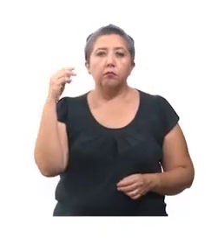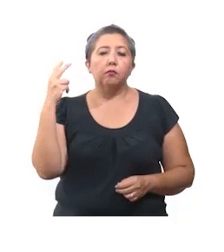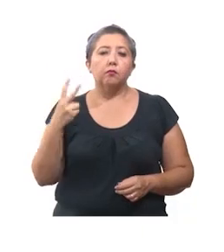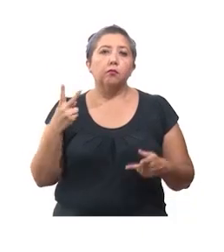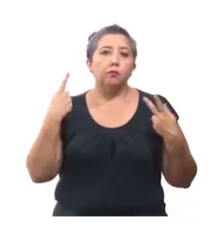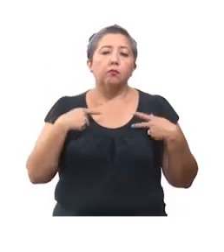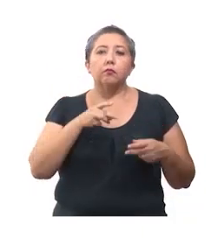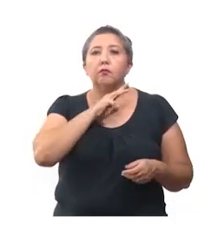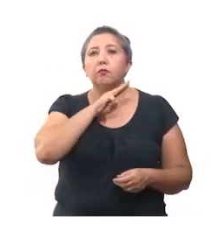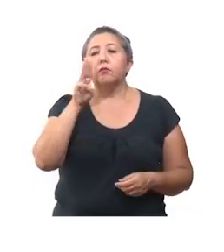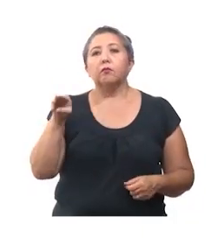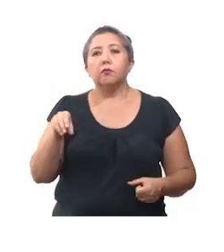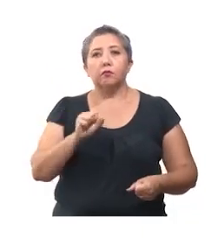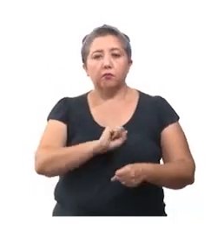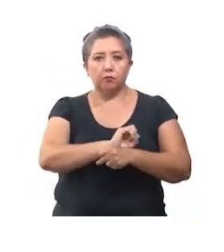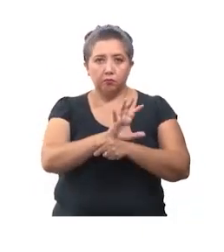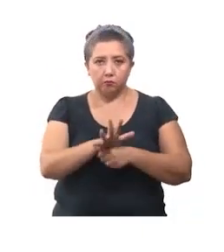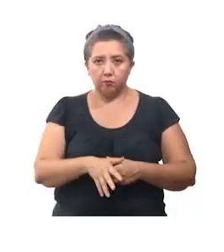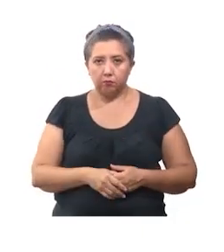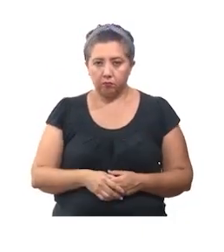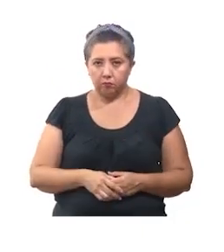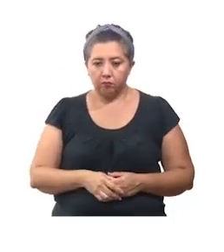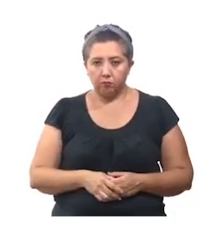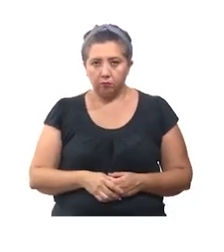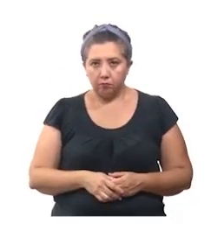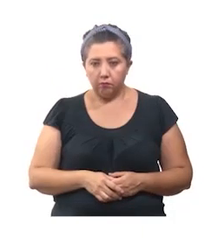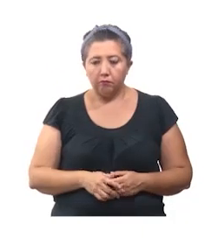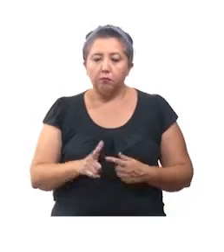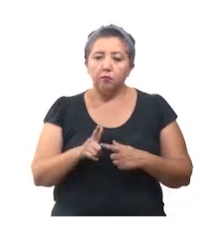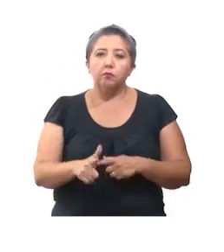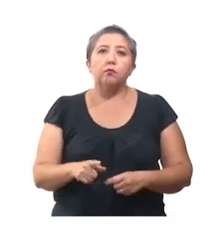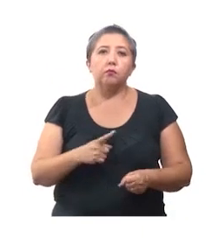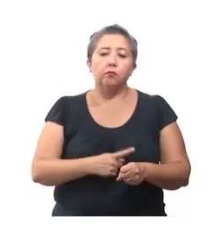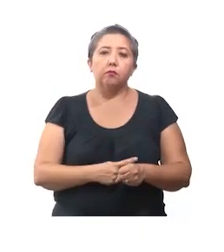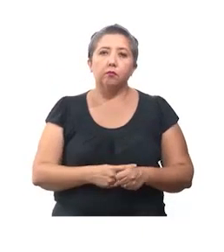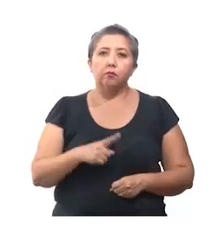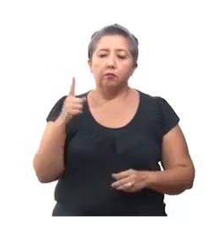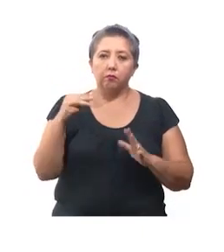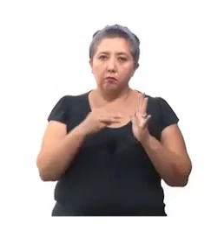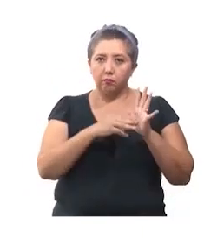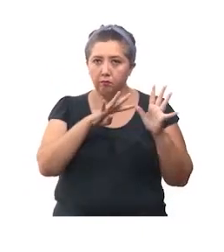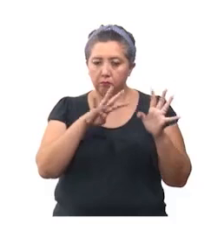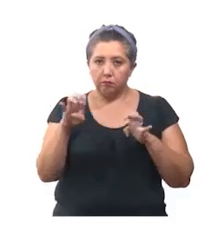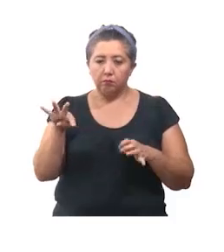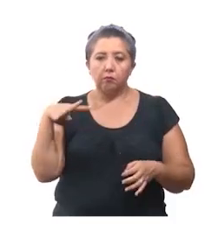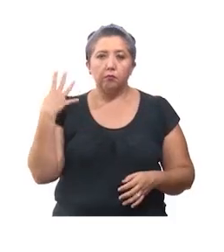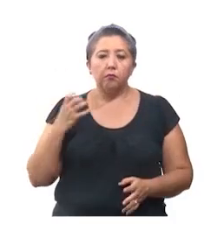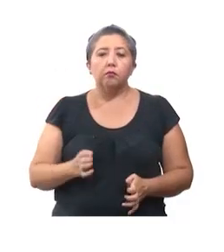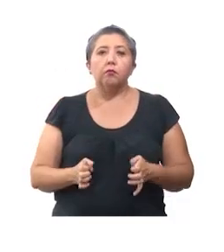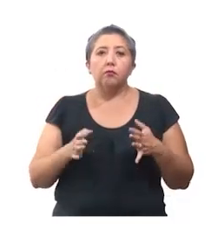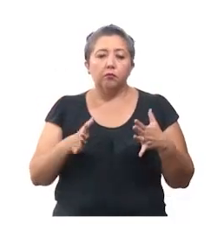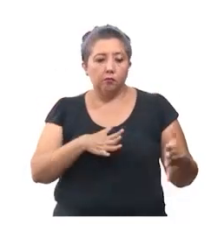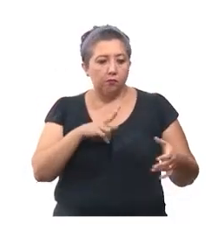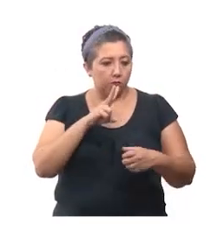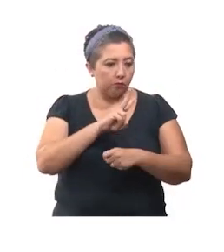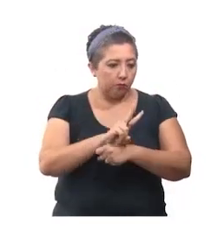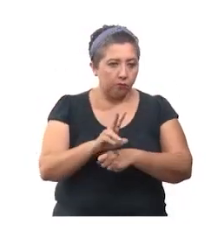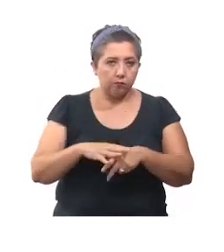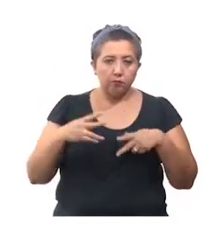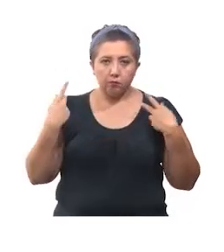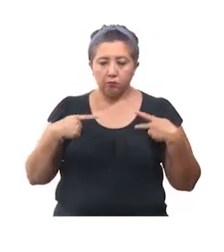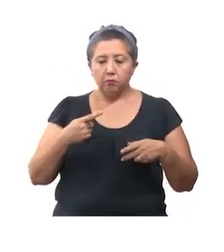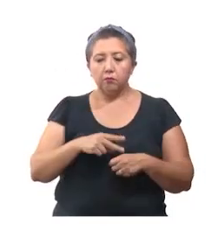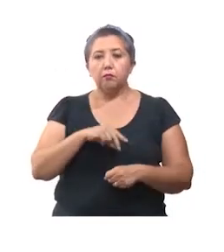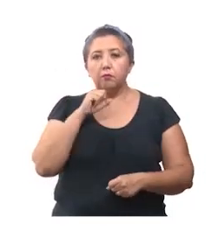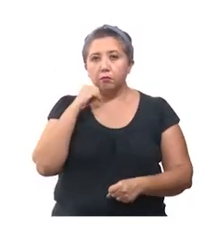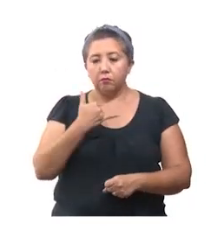5.252 las personas fallecidas a causa del coronavirus. De los casos activos, 1.914 están estables, aislados,